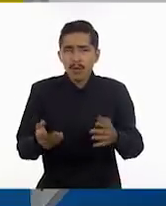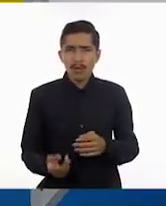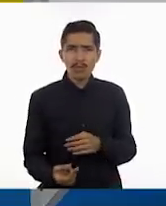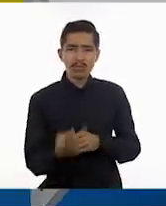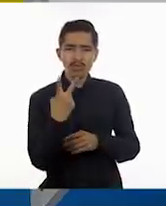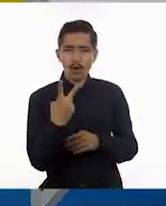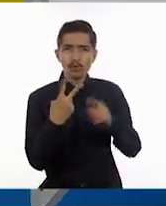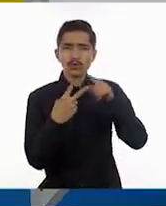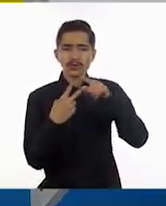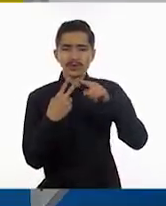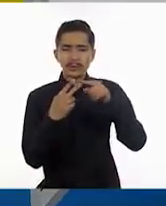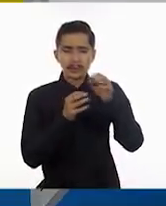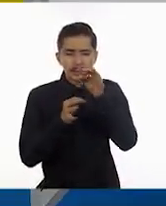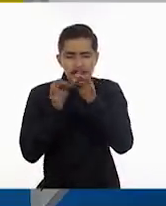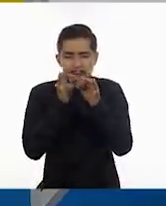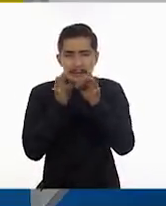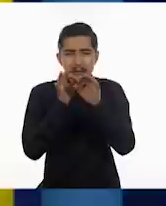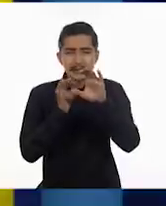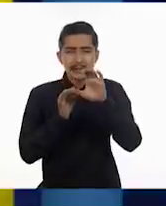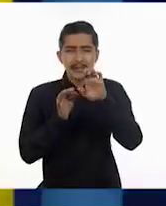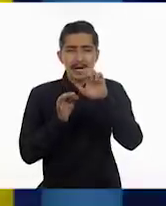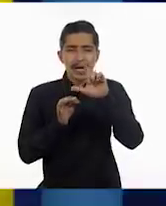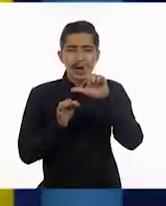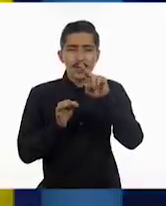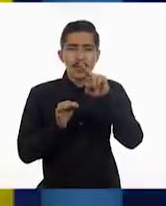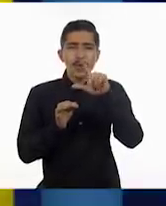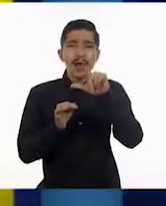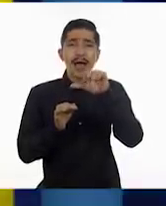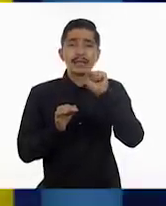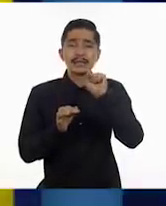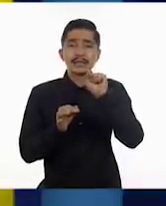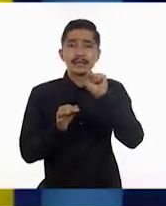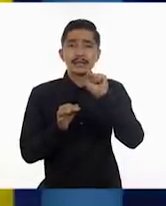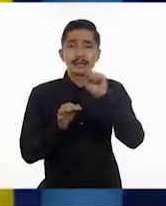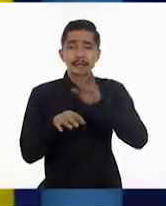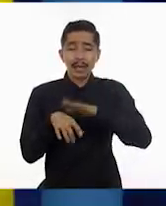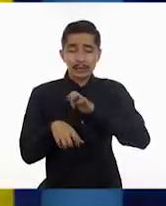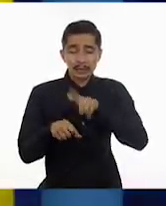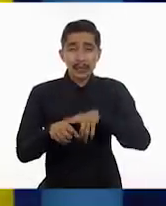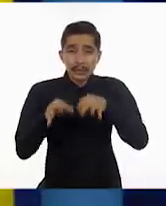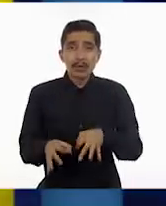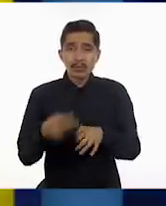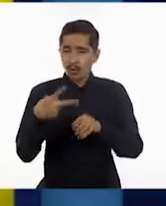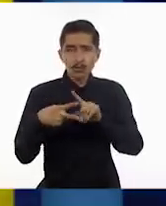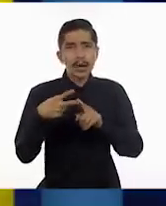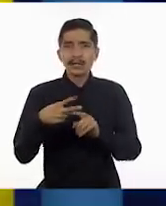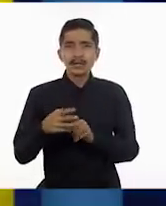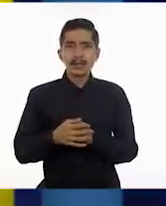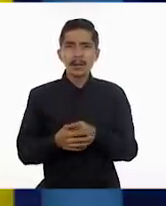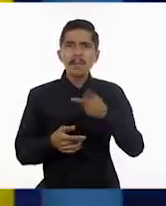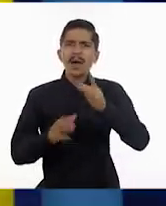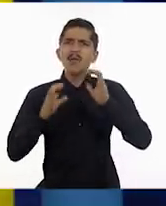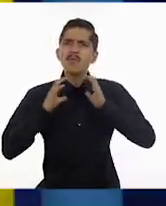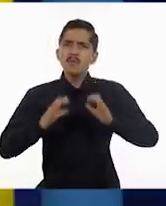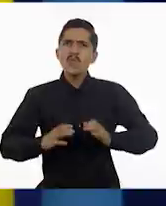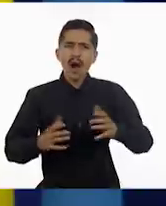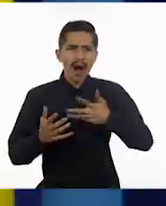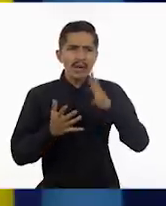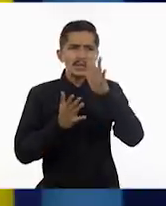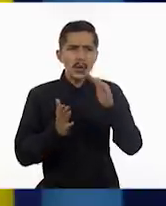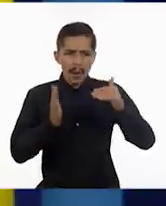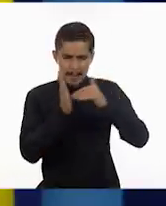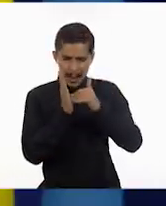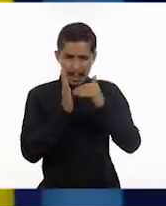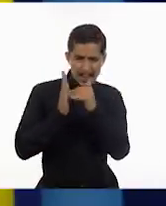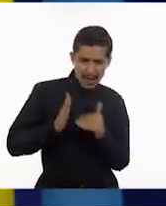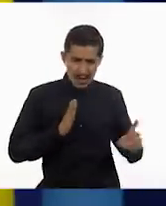de células muy especializadas. ¿Solo dos? Pero si el cuerpo humano tiene entre 5,000